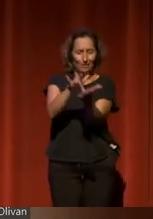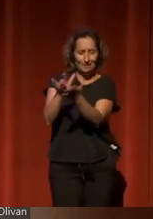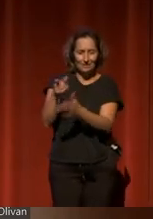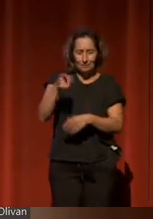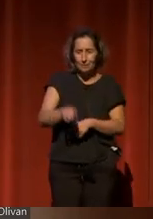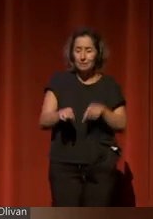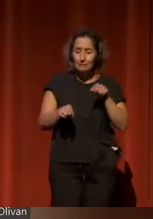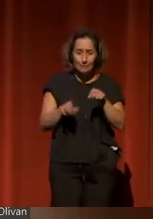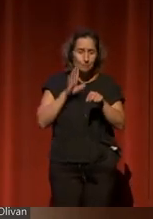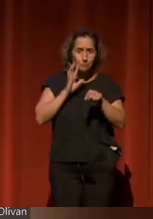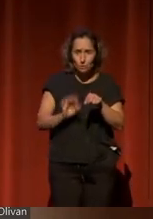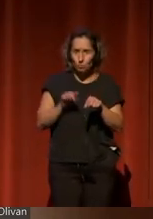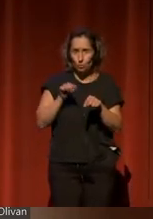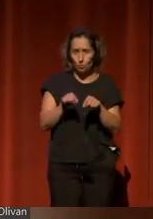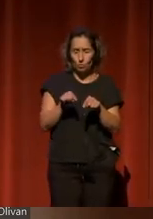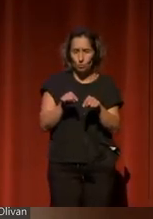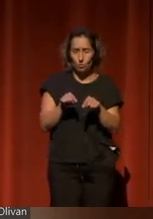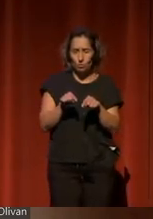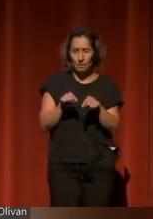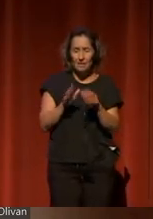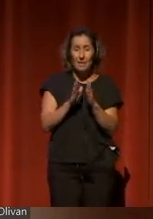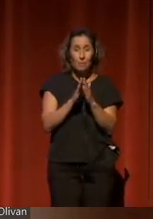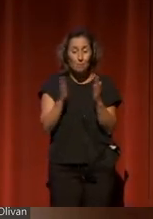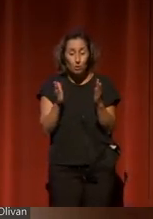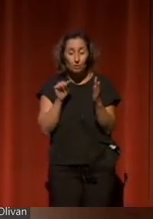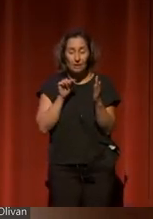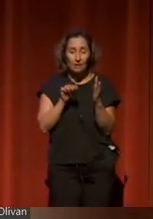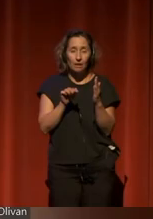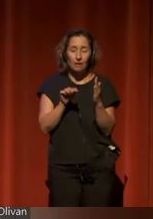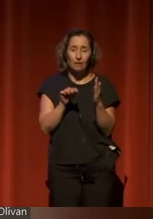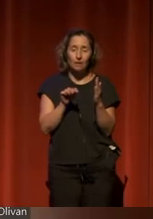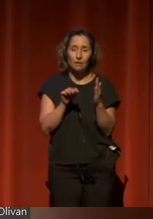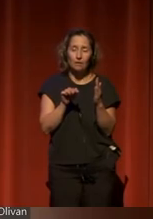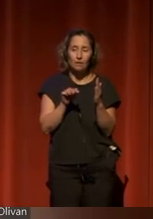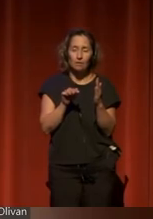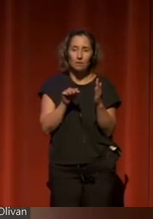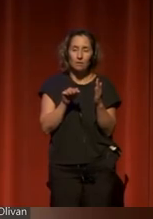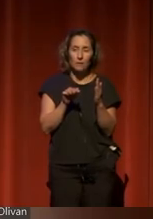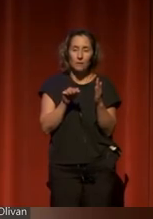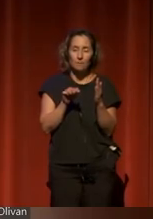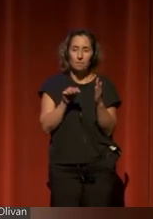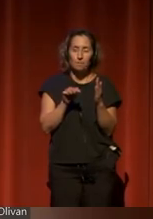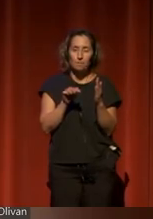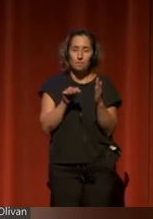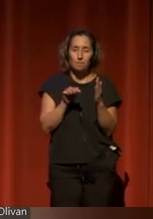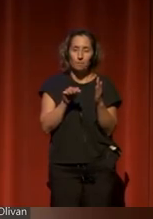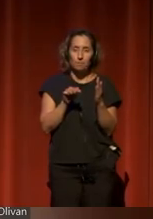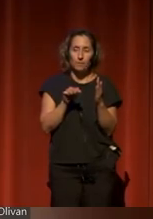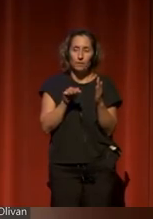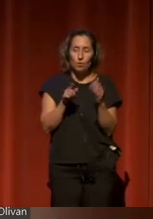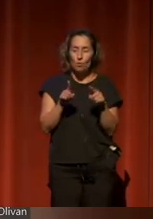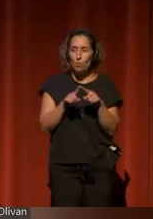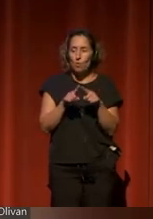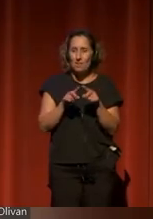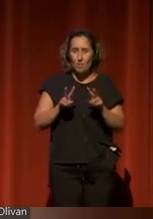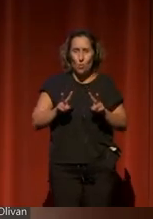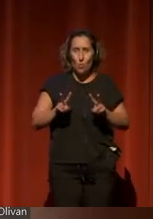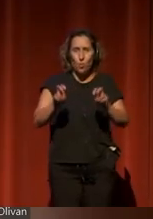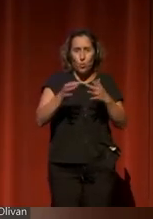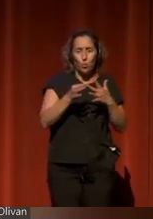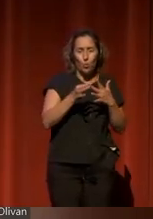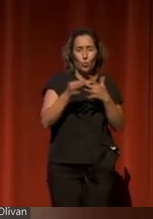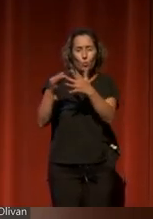poco lo mismo no la la la biblioteca en este caso ASUME un liderazgo ASUME ser pionero ASUME